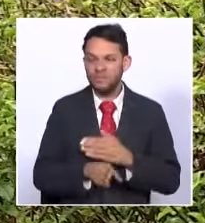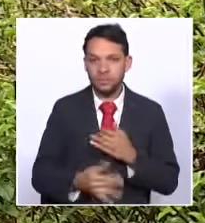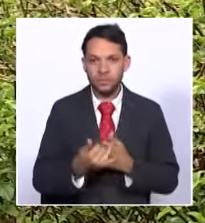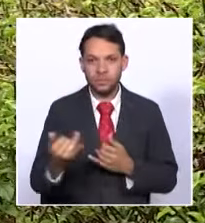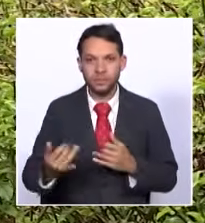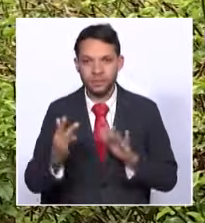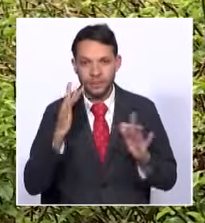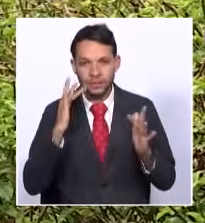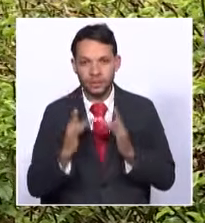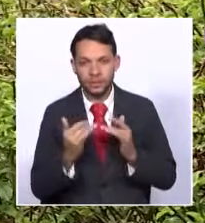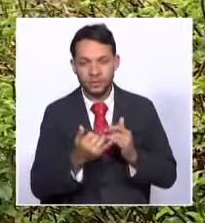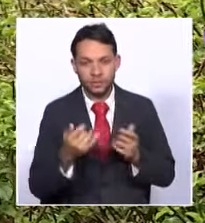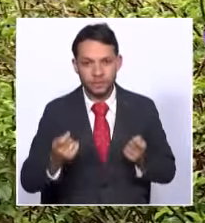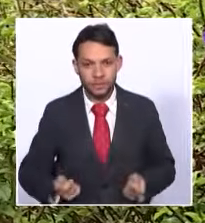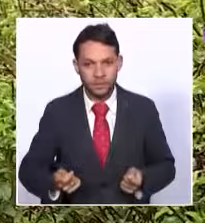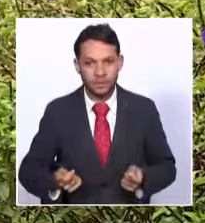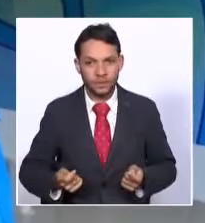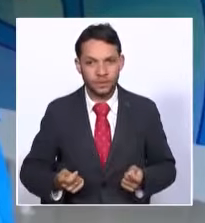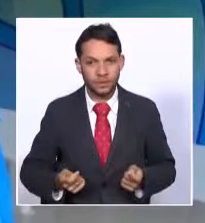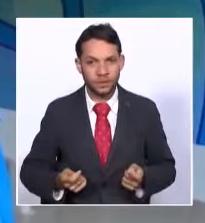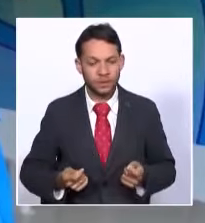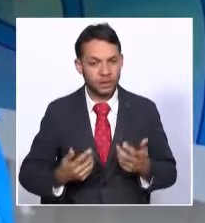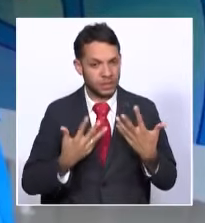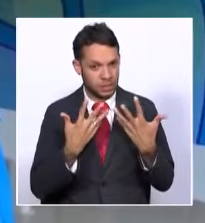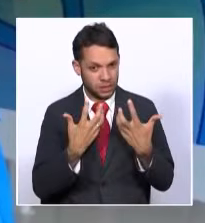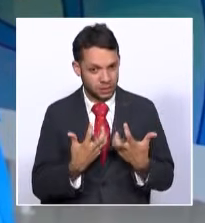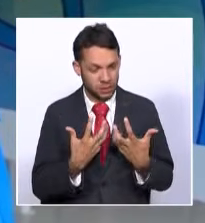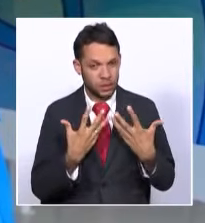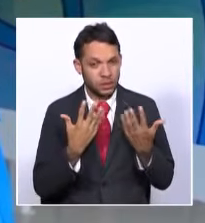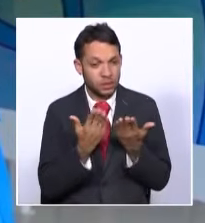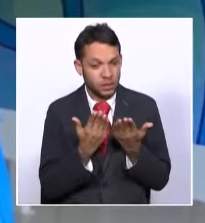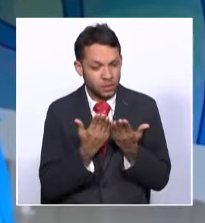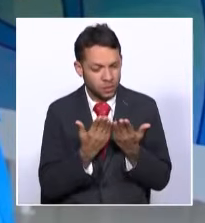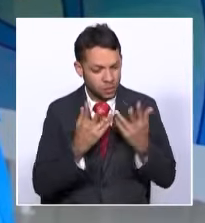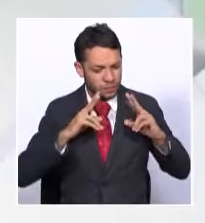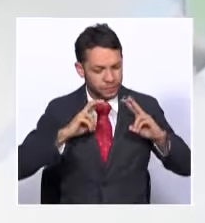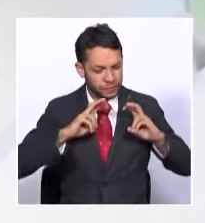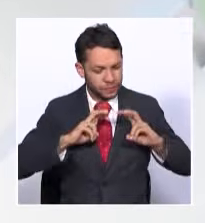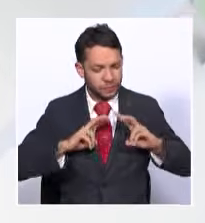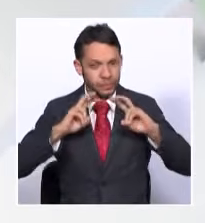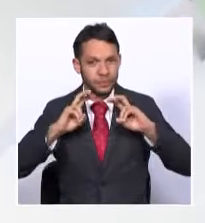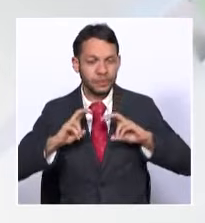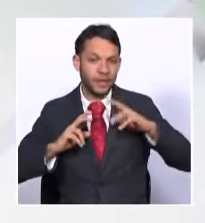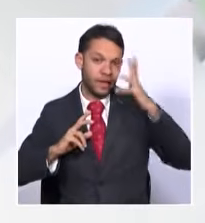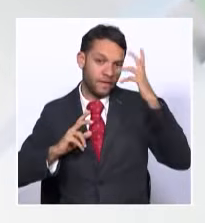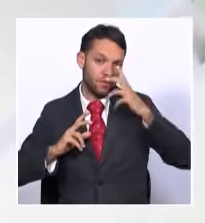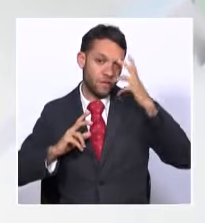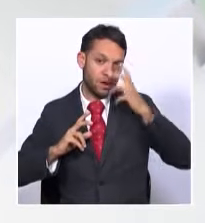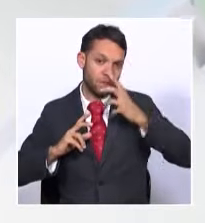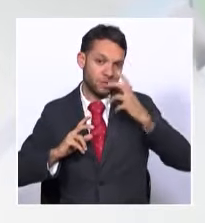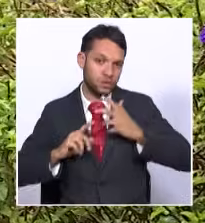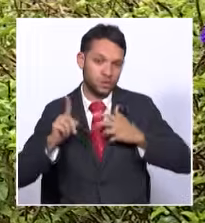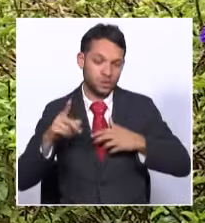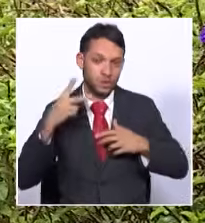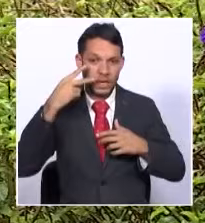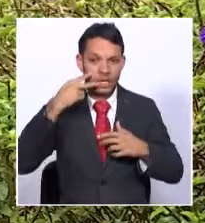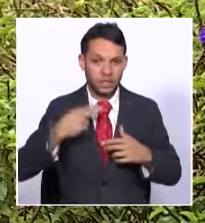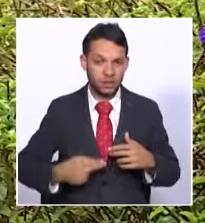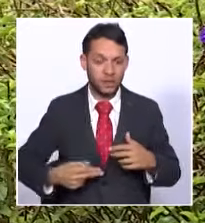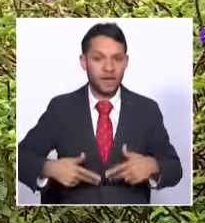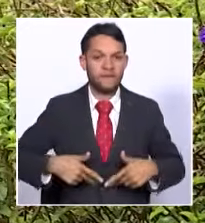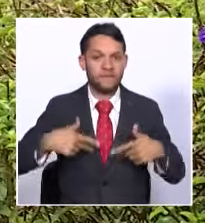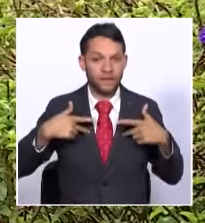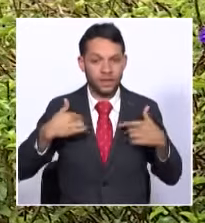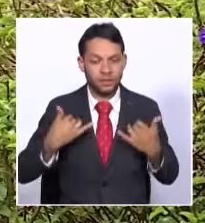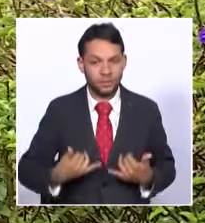medicina ayurveda, de medicina ortodoxa, de medicina interna, y evaluar una historia clínica, cómo es y